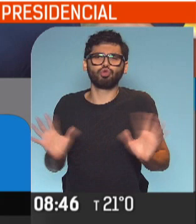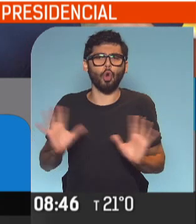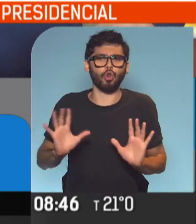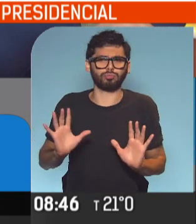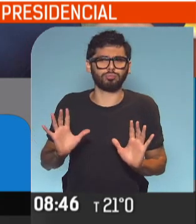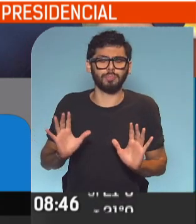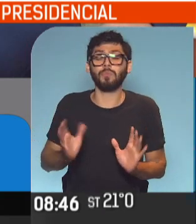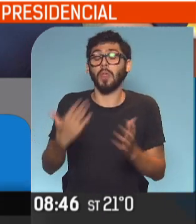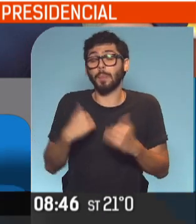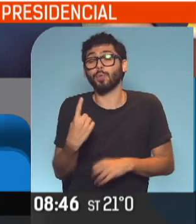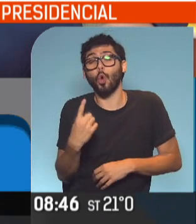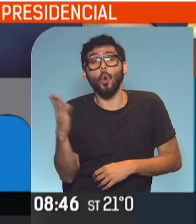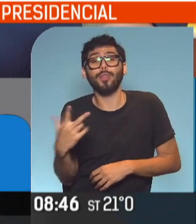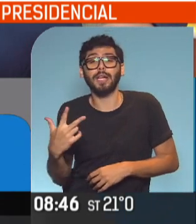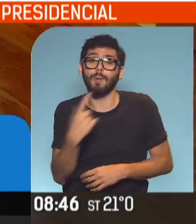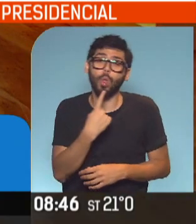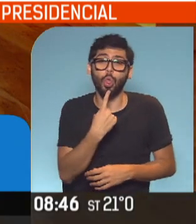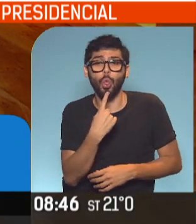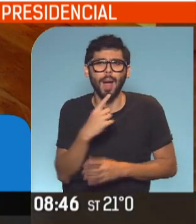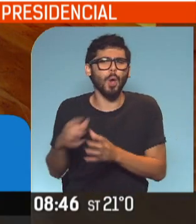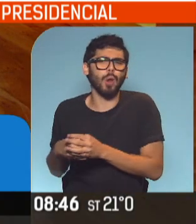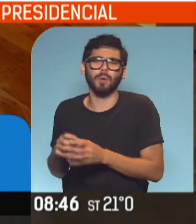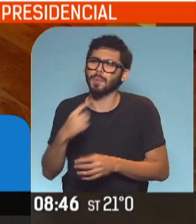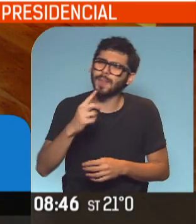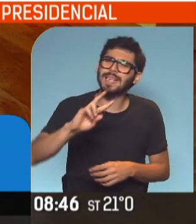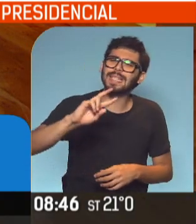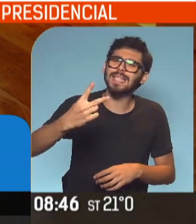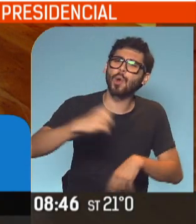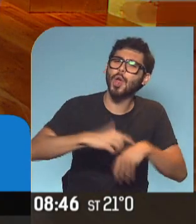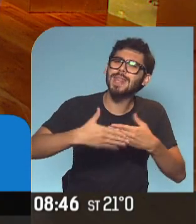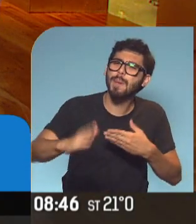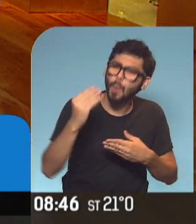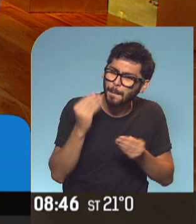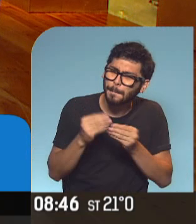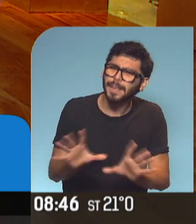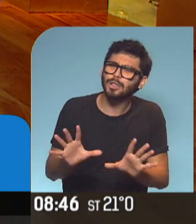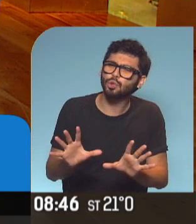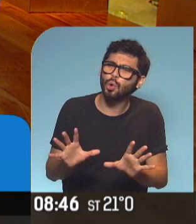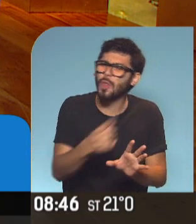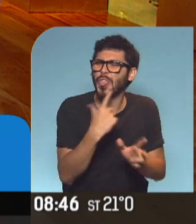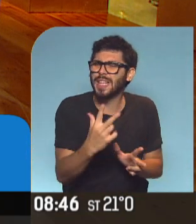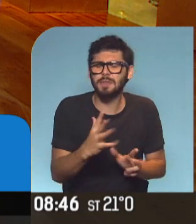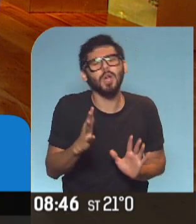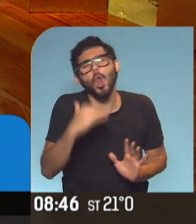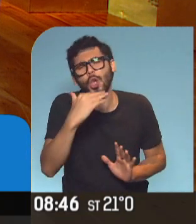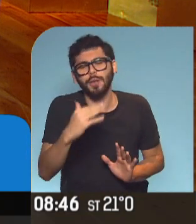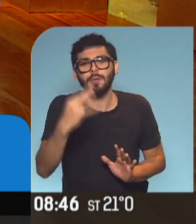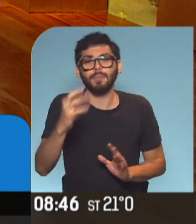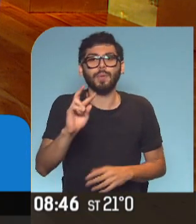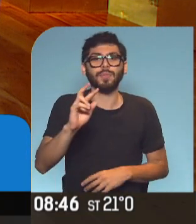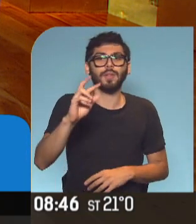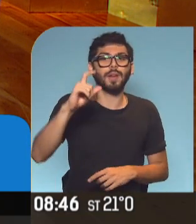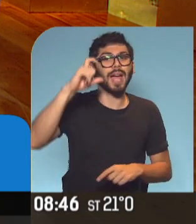tercio un poco más chico flotante pero comenzó el segundo tiempo como dijo no lo sé yo creo que es bueno que un presidente o un ex presidente sacó un libro